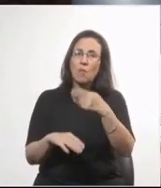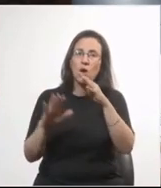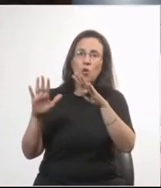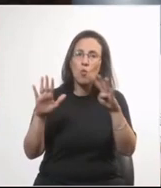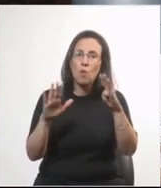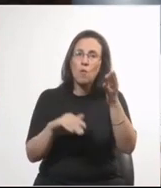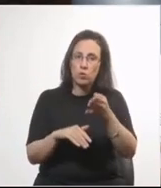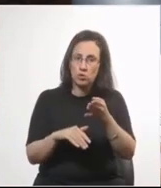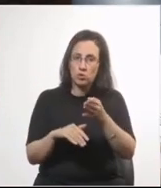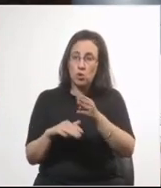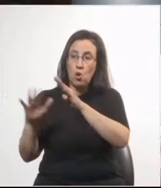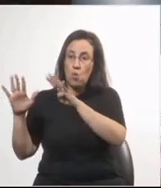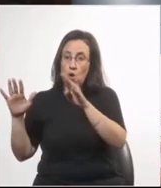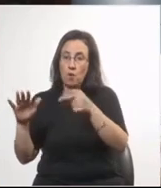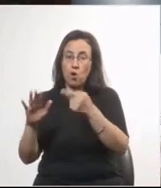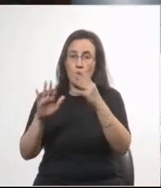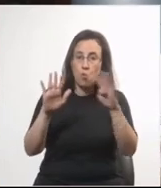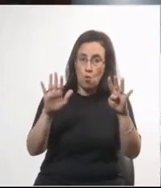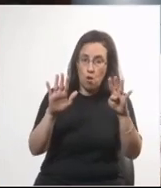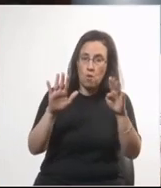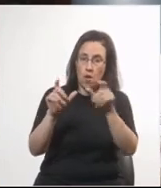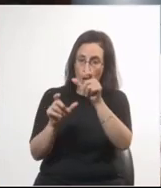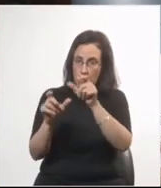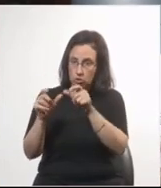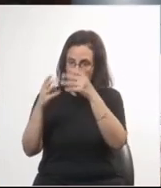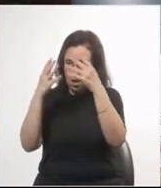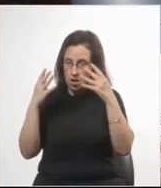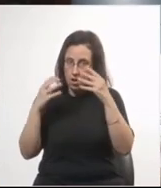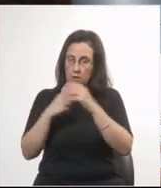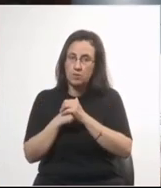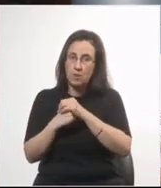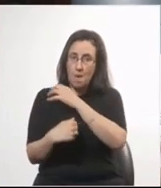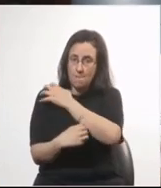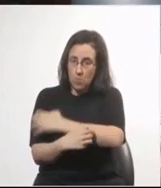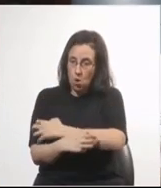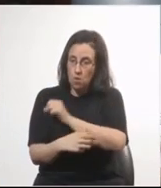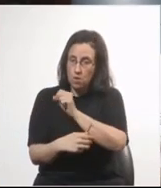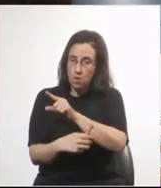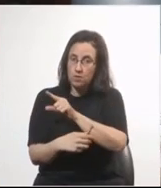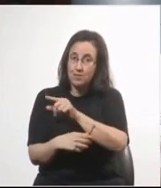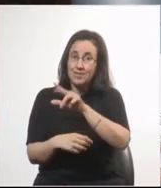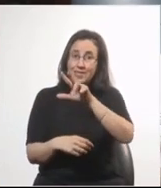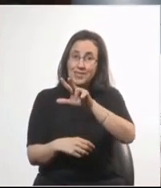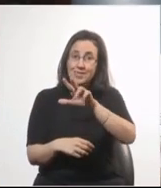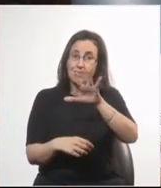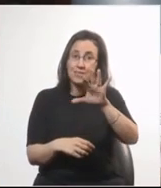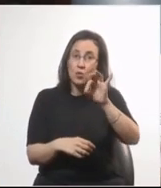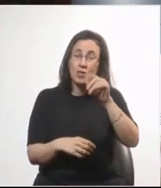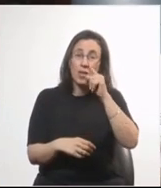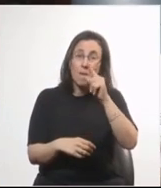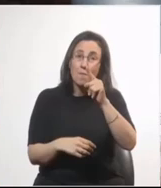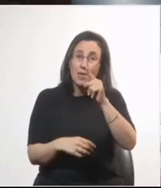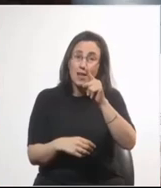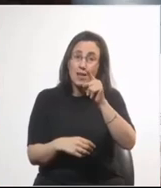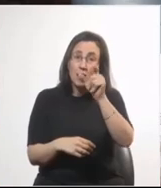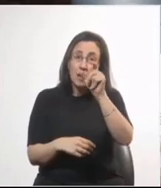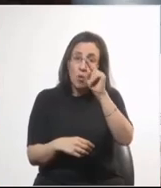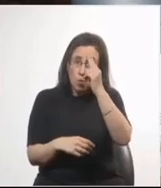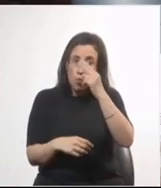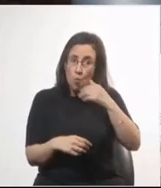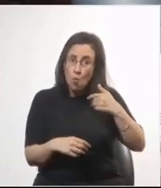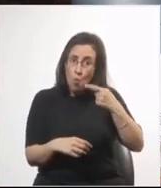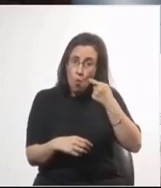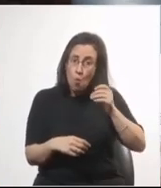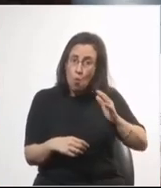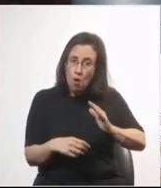los hogares y al 9,9% de las personas, más de 350.000 uruguayas y uruguayas. Ese